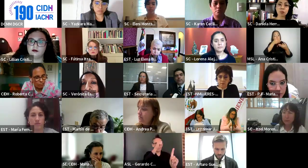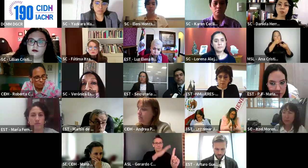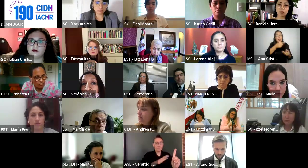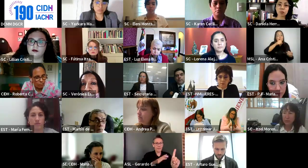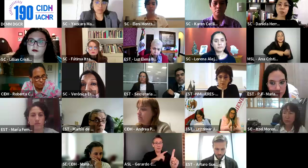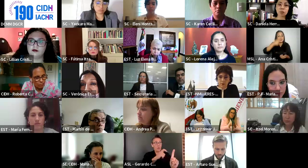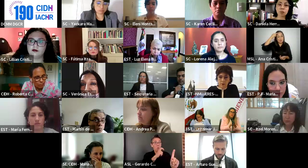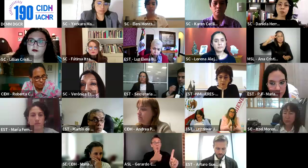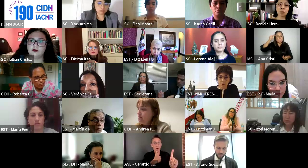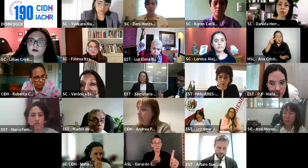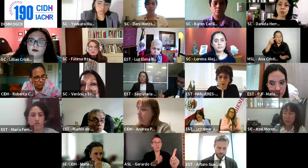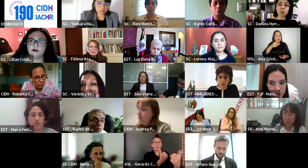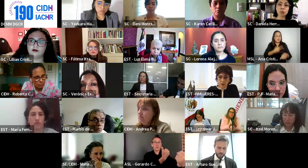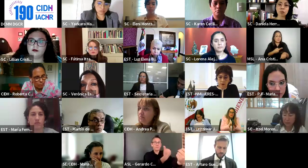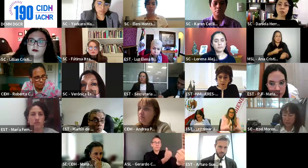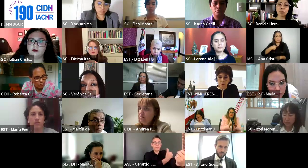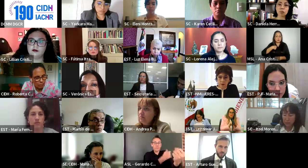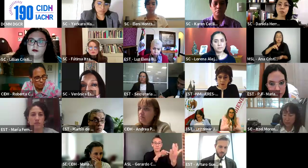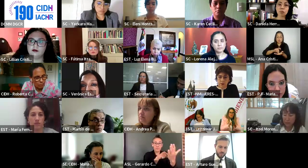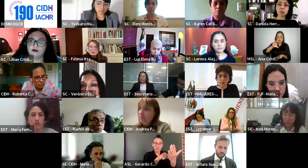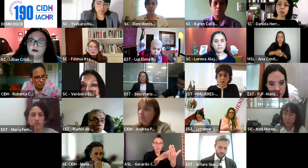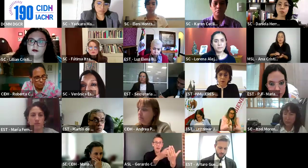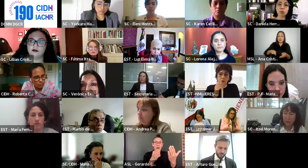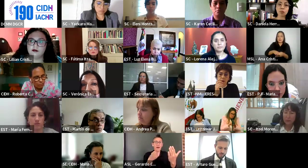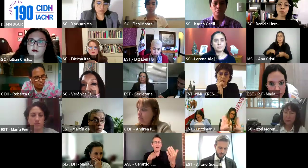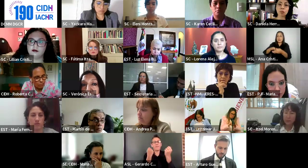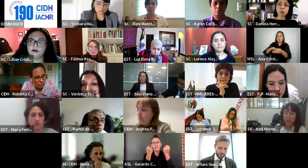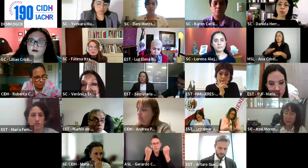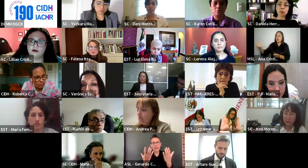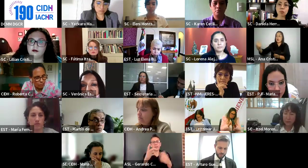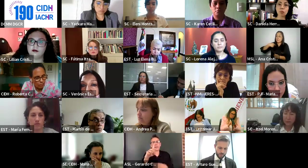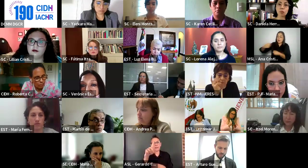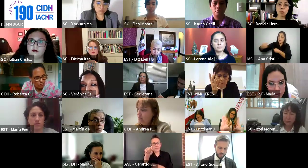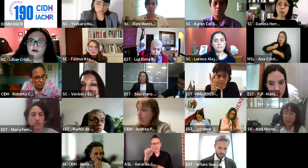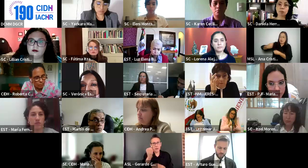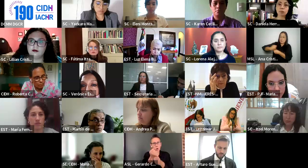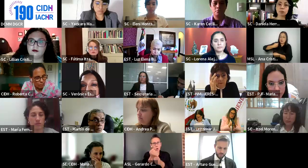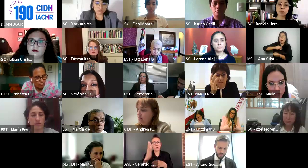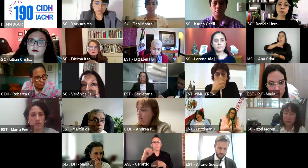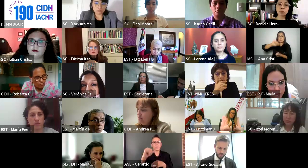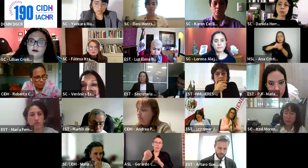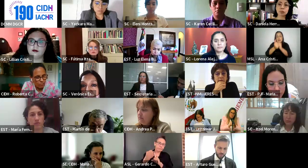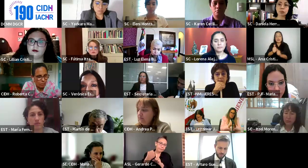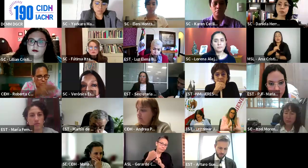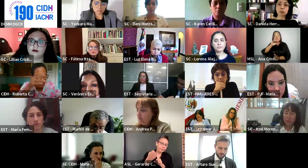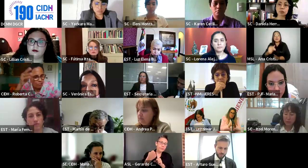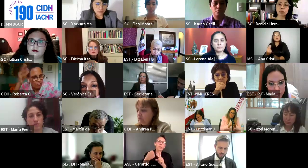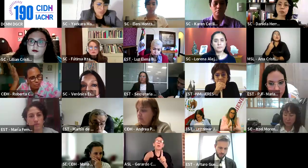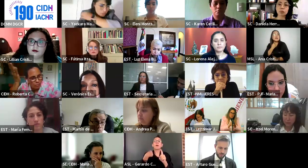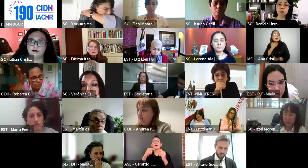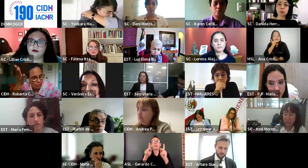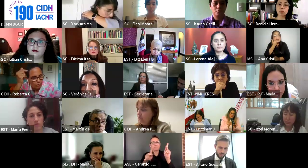personalidad. Tengo discapacidades sobrevenidas por su brutal violencia. He sido víctima de tentativas